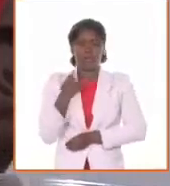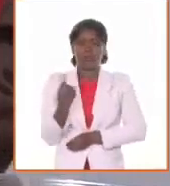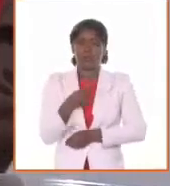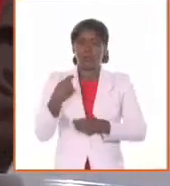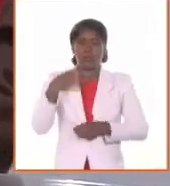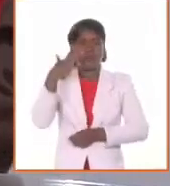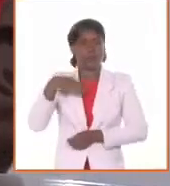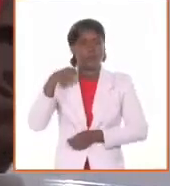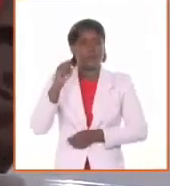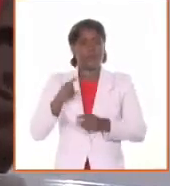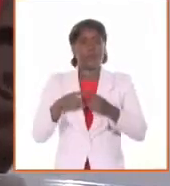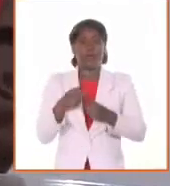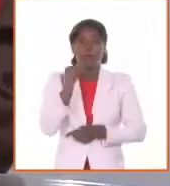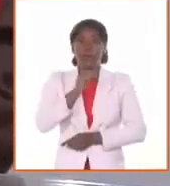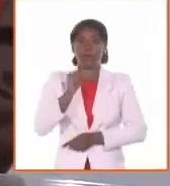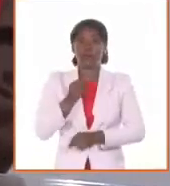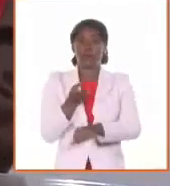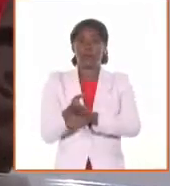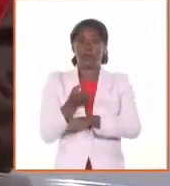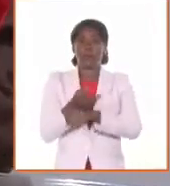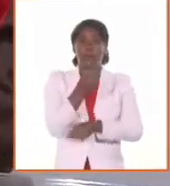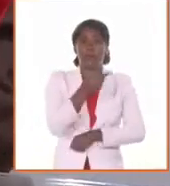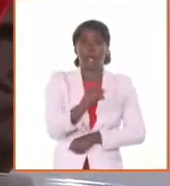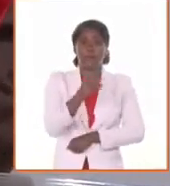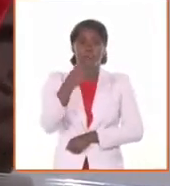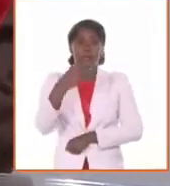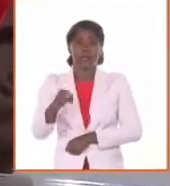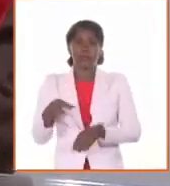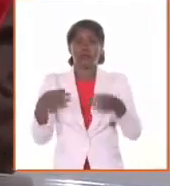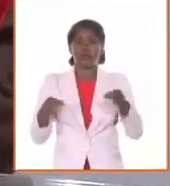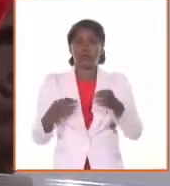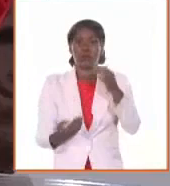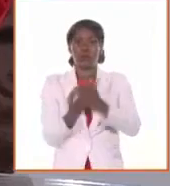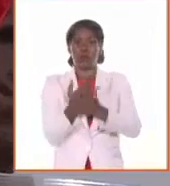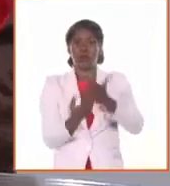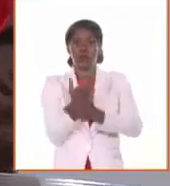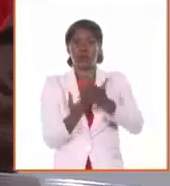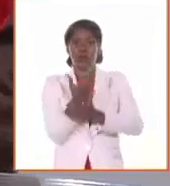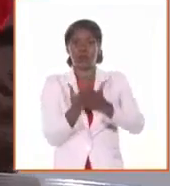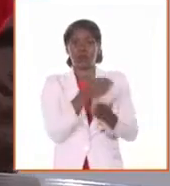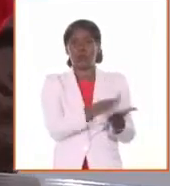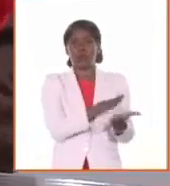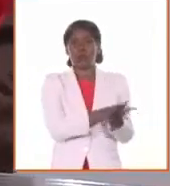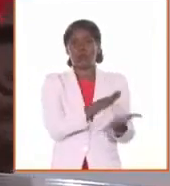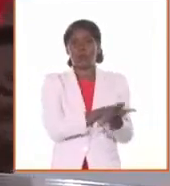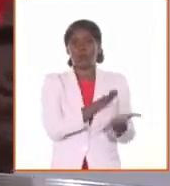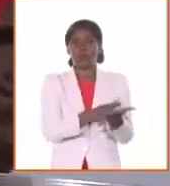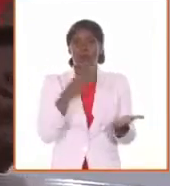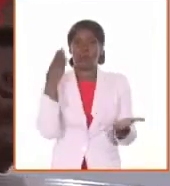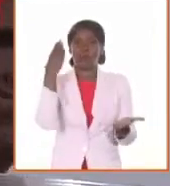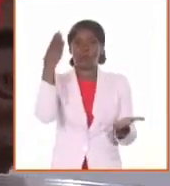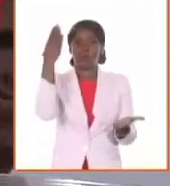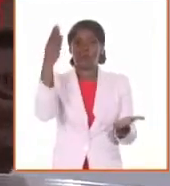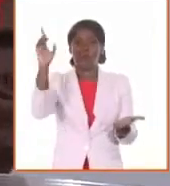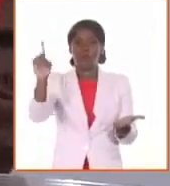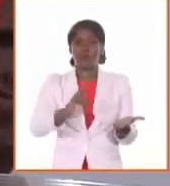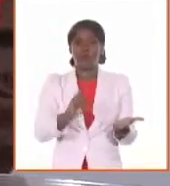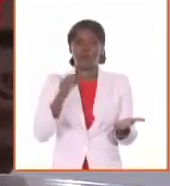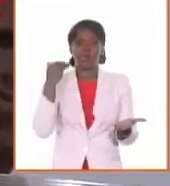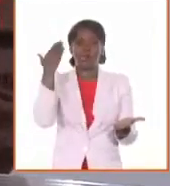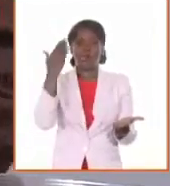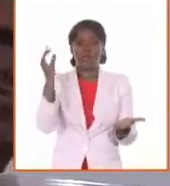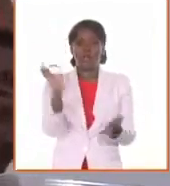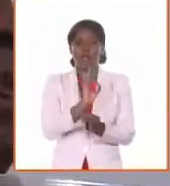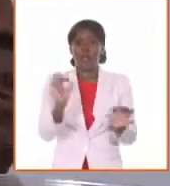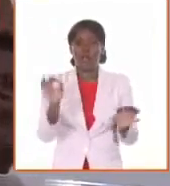que van y solicitan 20 30 50 se imprimen y después no las van a recoger y ya entonces un papel utilizado por gusto